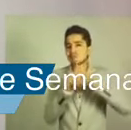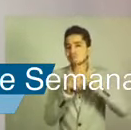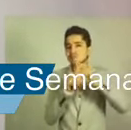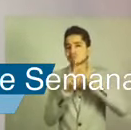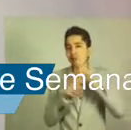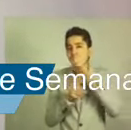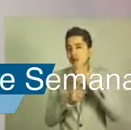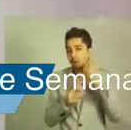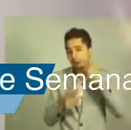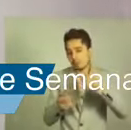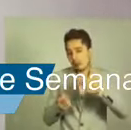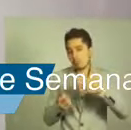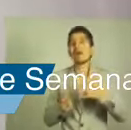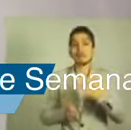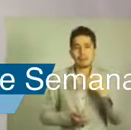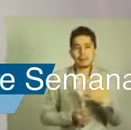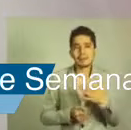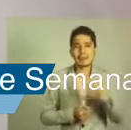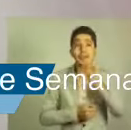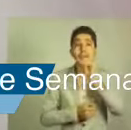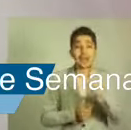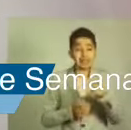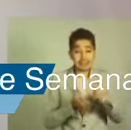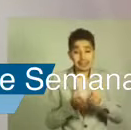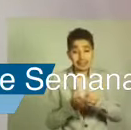una ruta de entrada y una de salida,